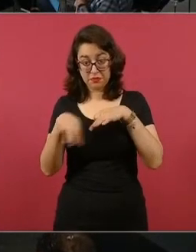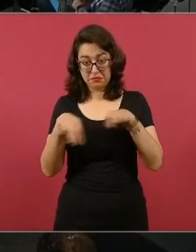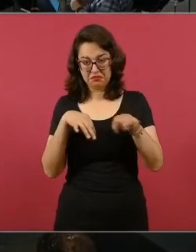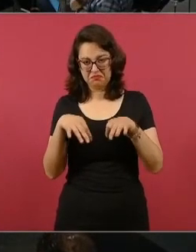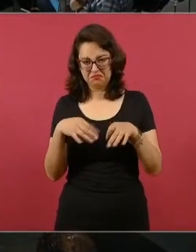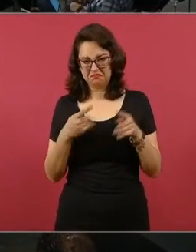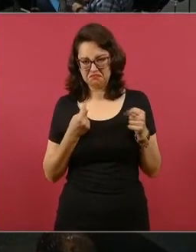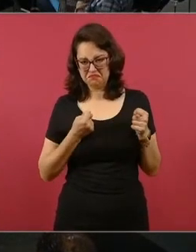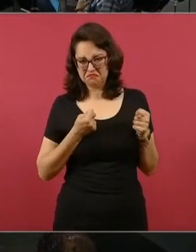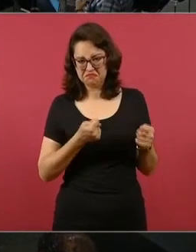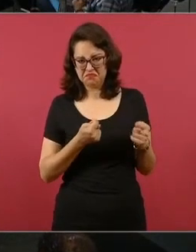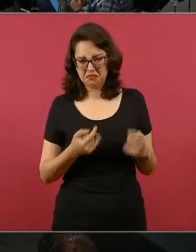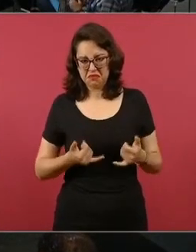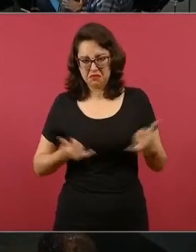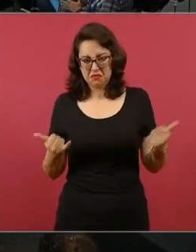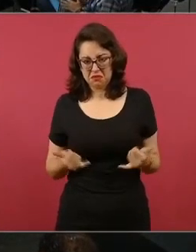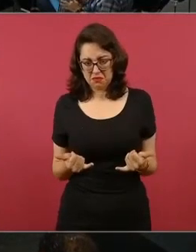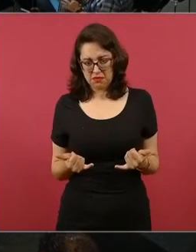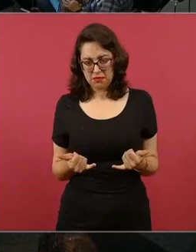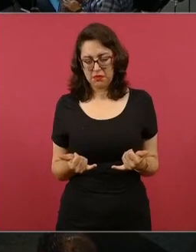castigado con